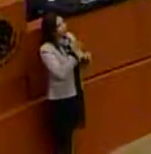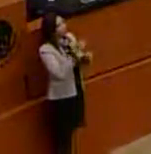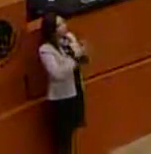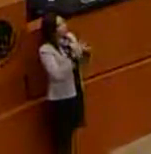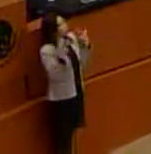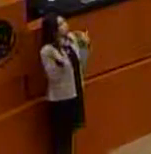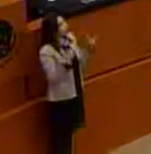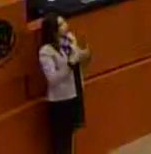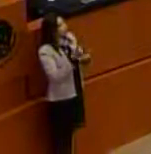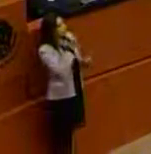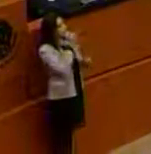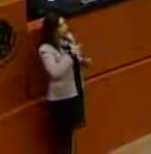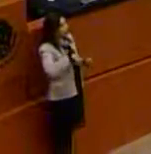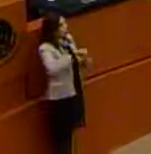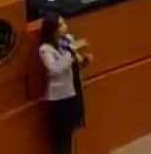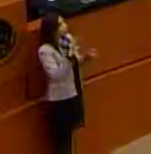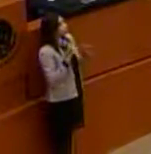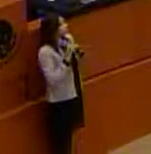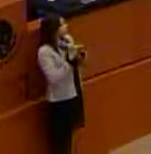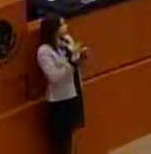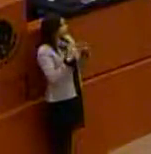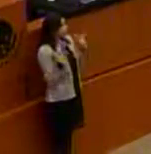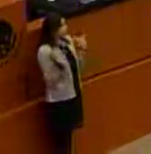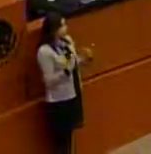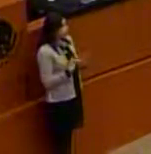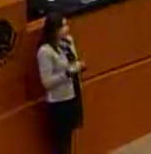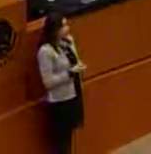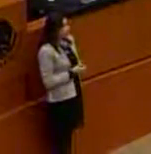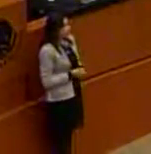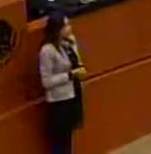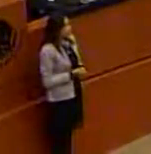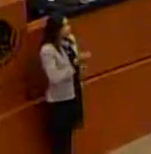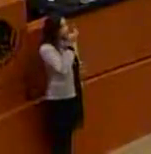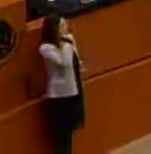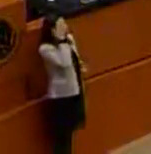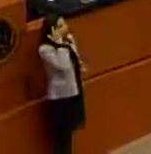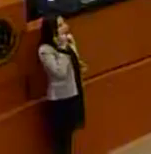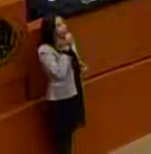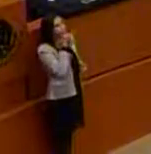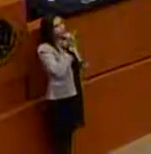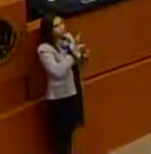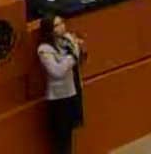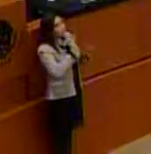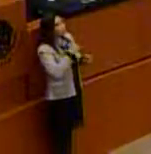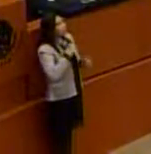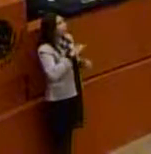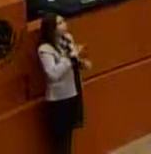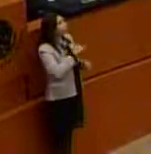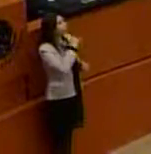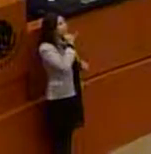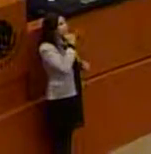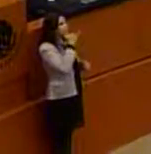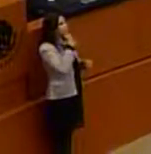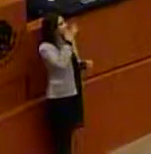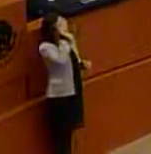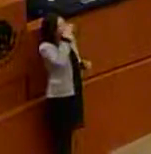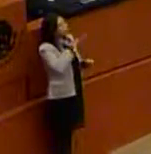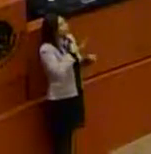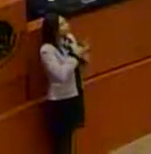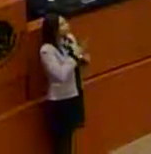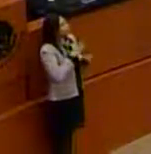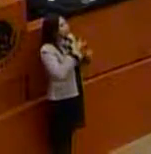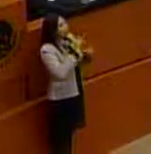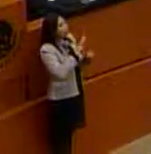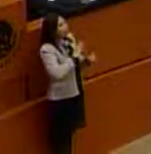my academic colleagues, who you have heard and will hear, can tell me if I'm wrong, but to my knowledge, there isn't very much